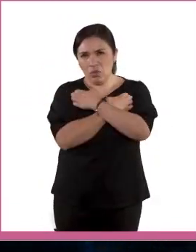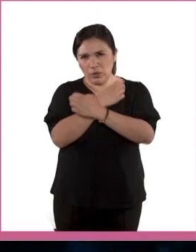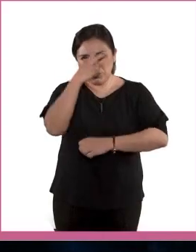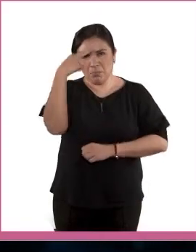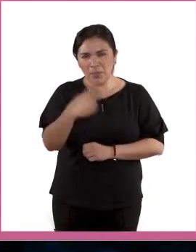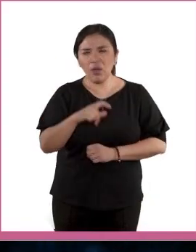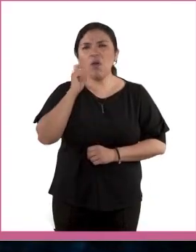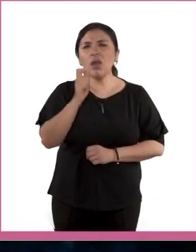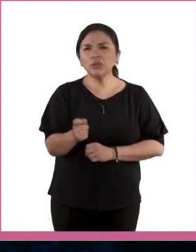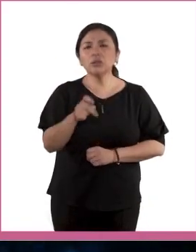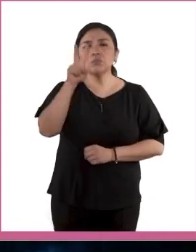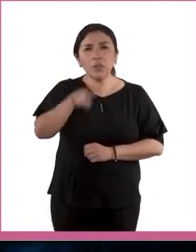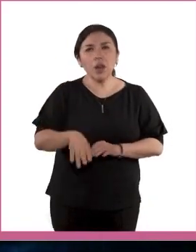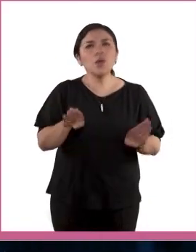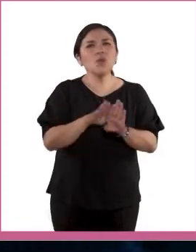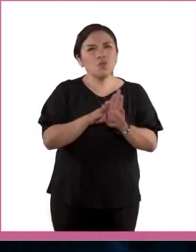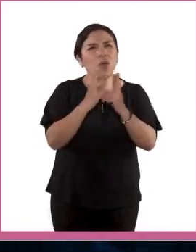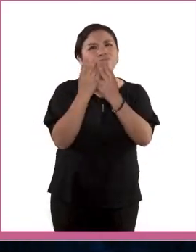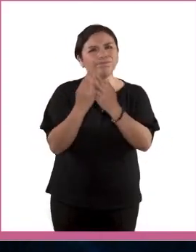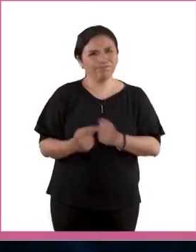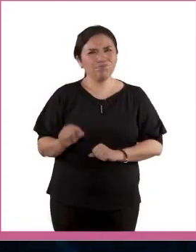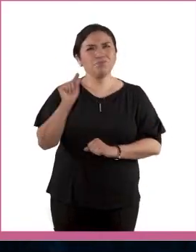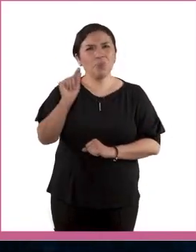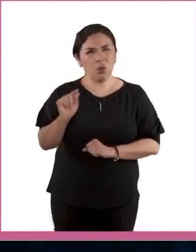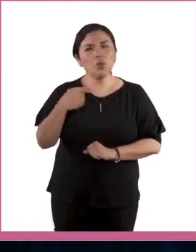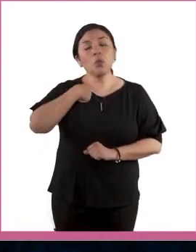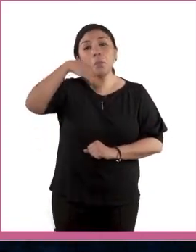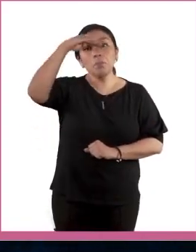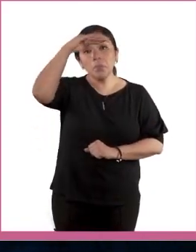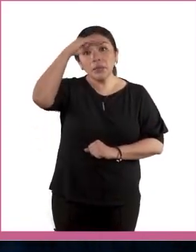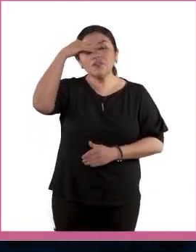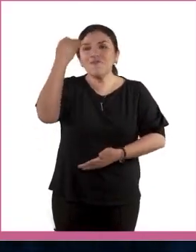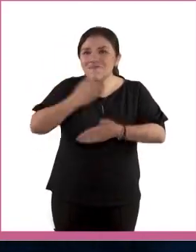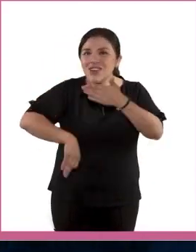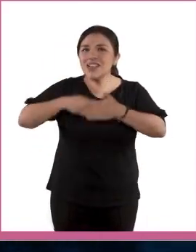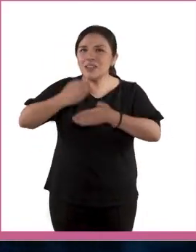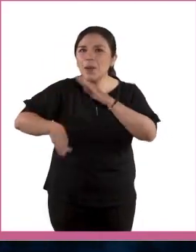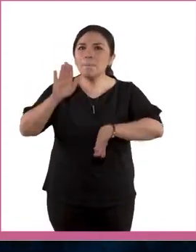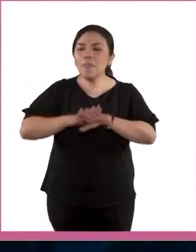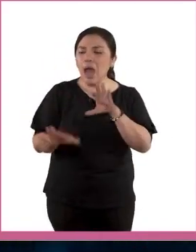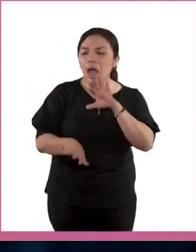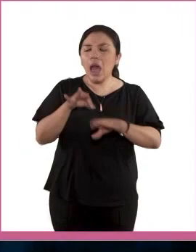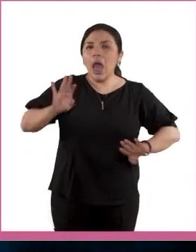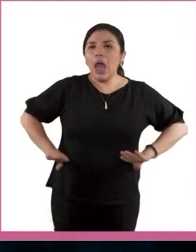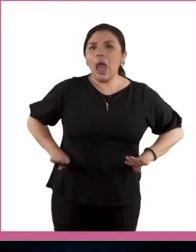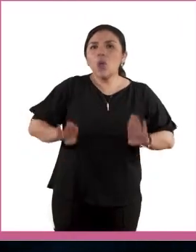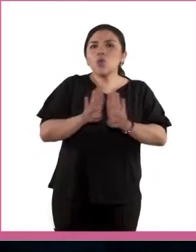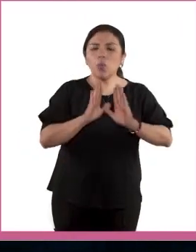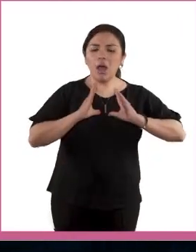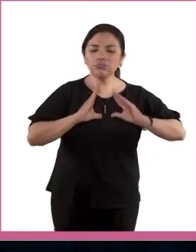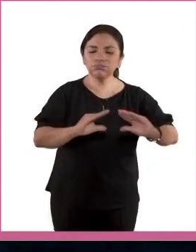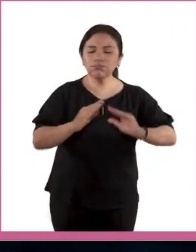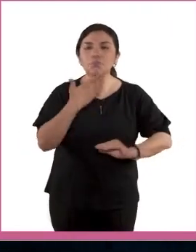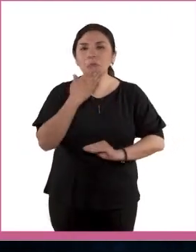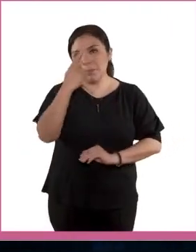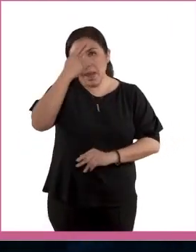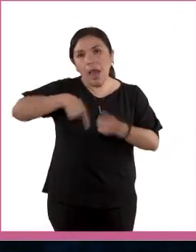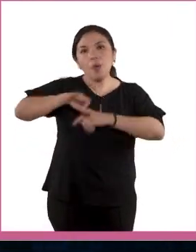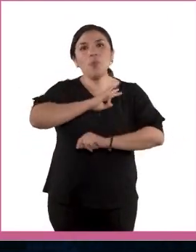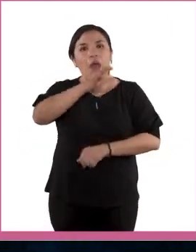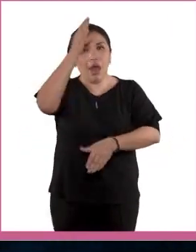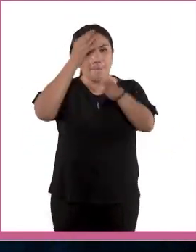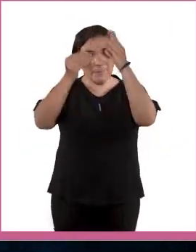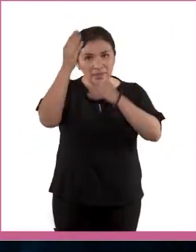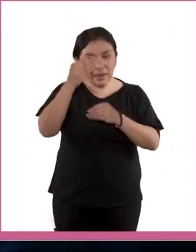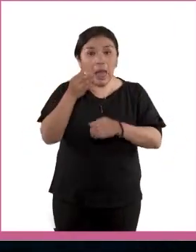México actualmente es que está algo deteriorada. Pienso que aún nos hace falta encontrar el método tanto de enseñanza como de